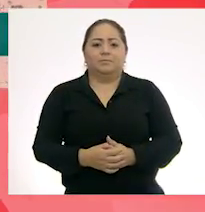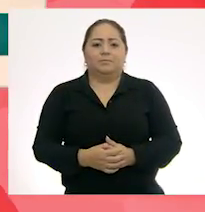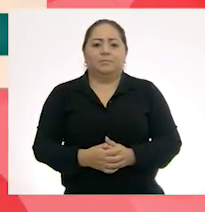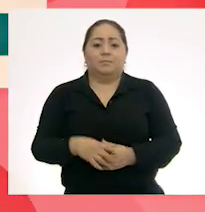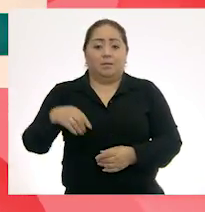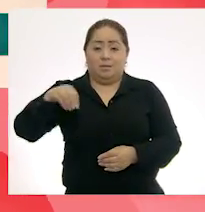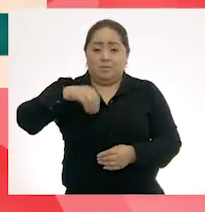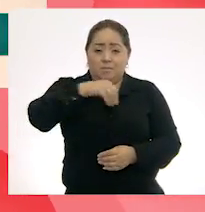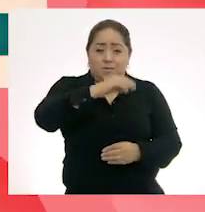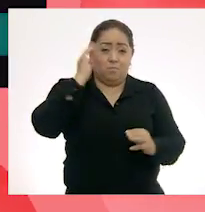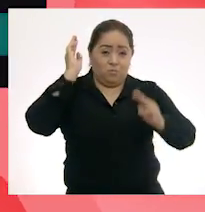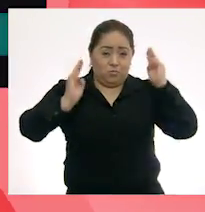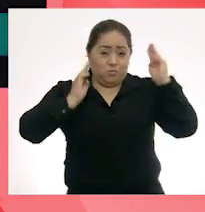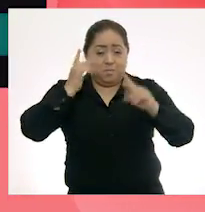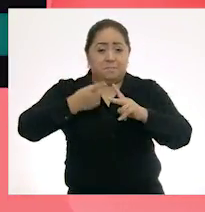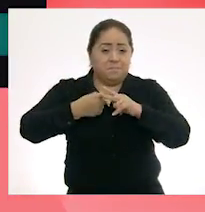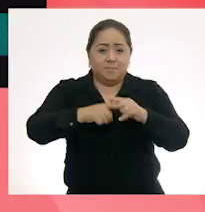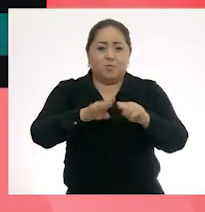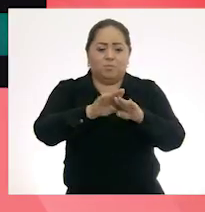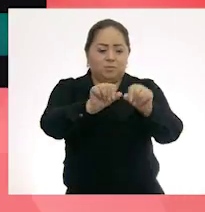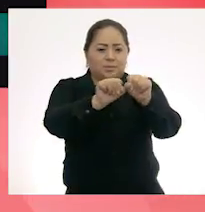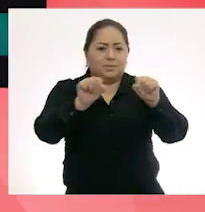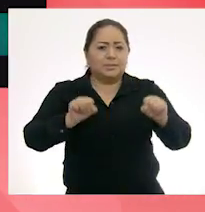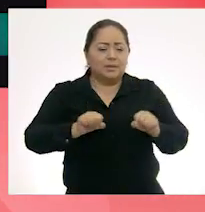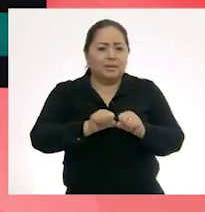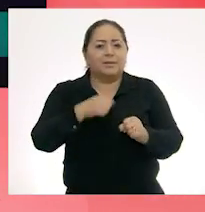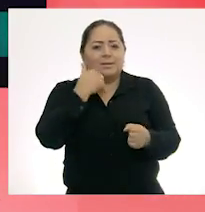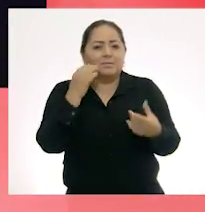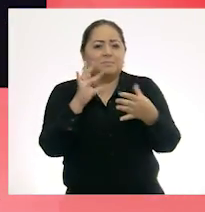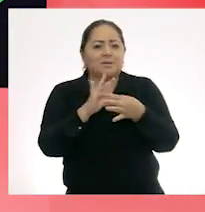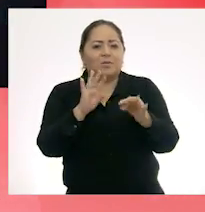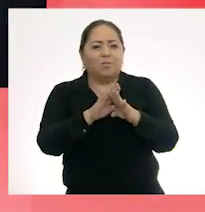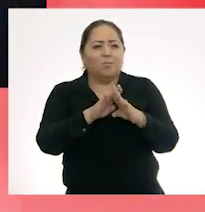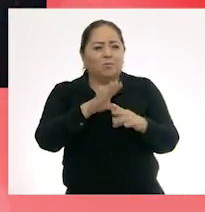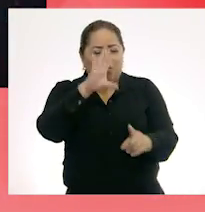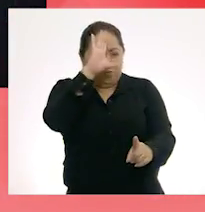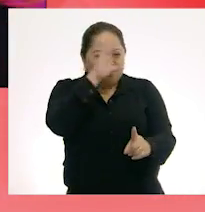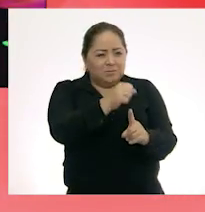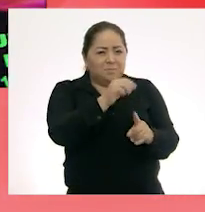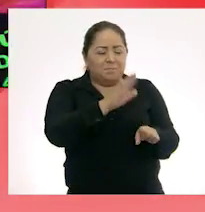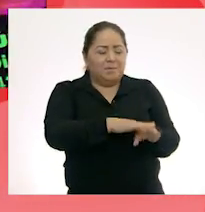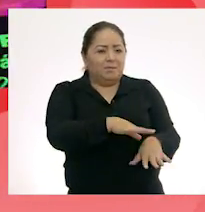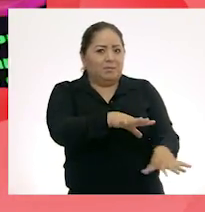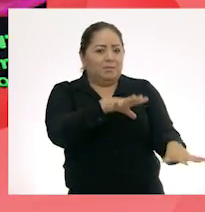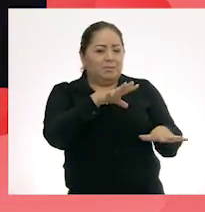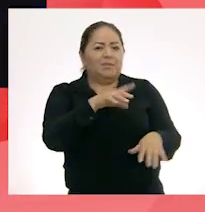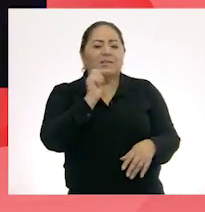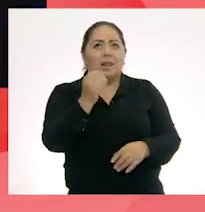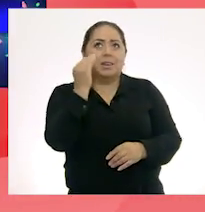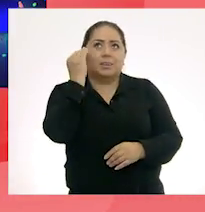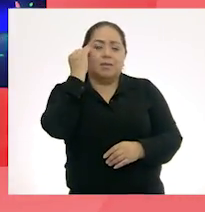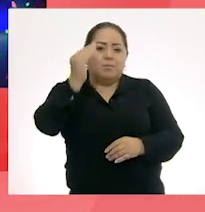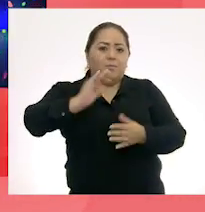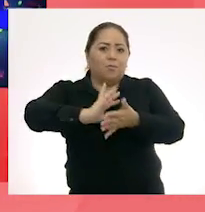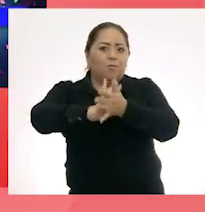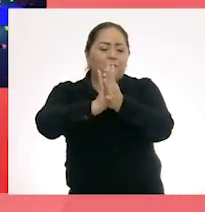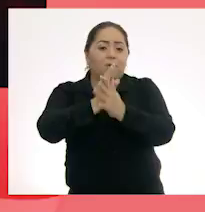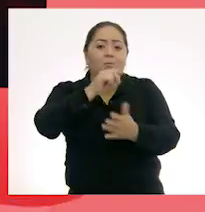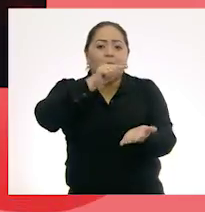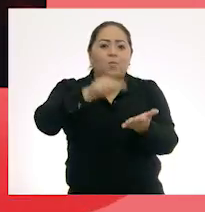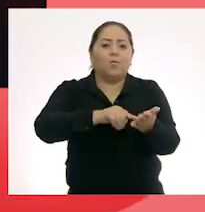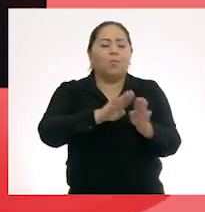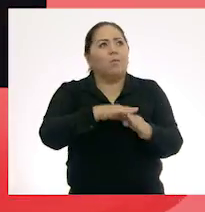El recorrido del museo empieza con una sala que intenta explicar ese concepto tan abstracto, el tiempo. Es un